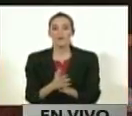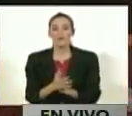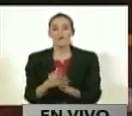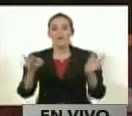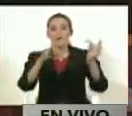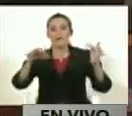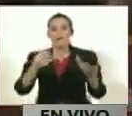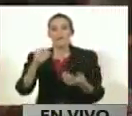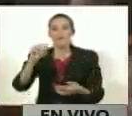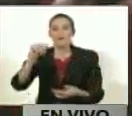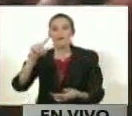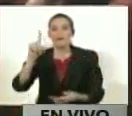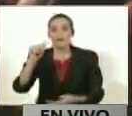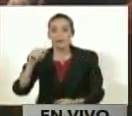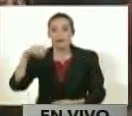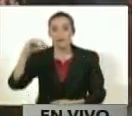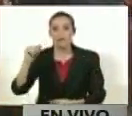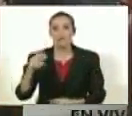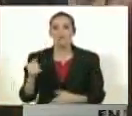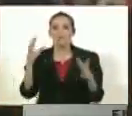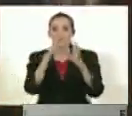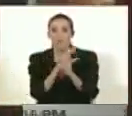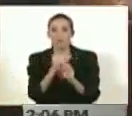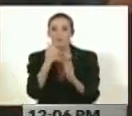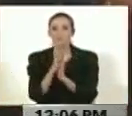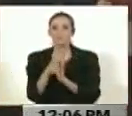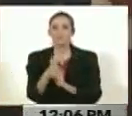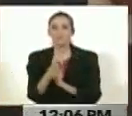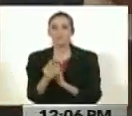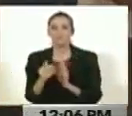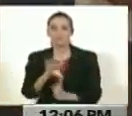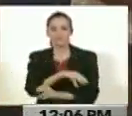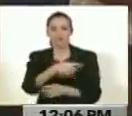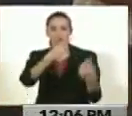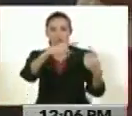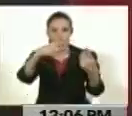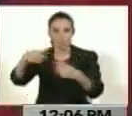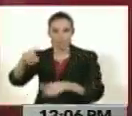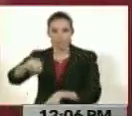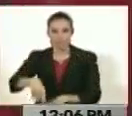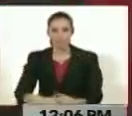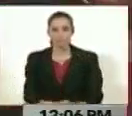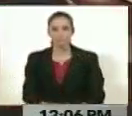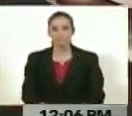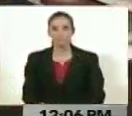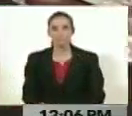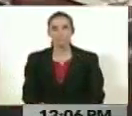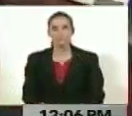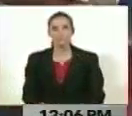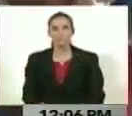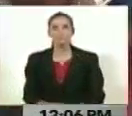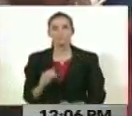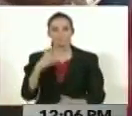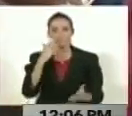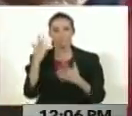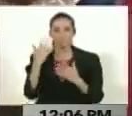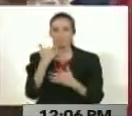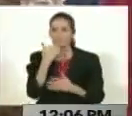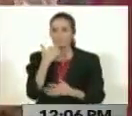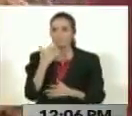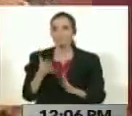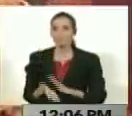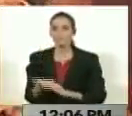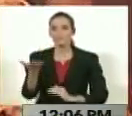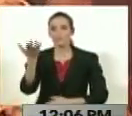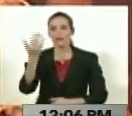la orquesta Noche Caliente y otras más. Ya pueden observar la orquesta Celestial de